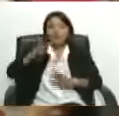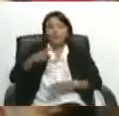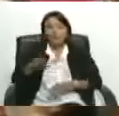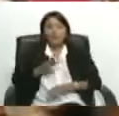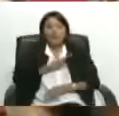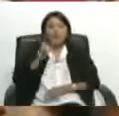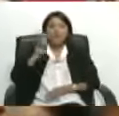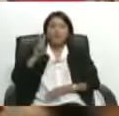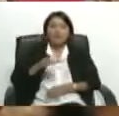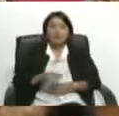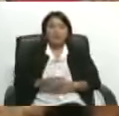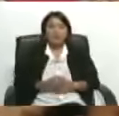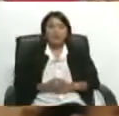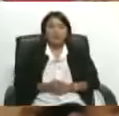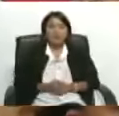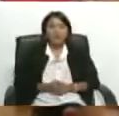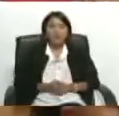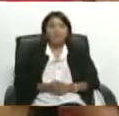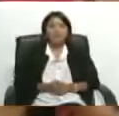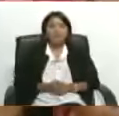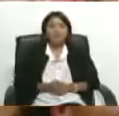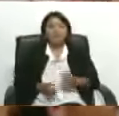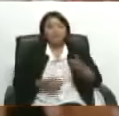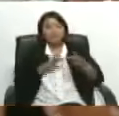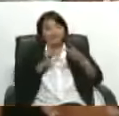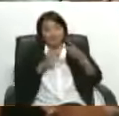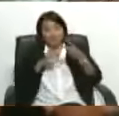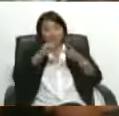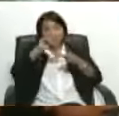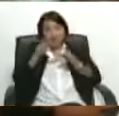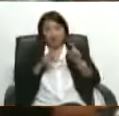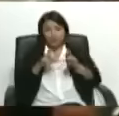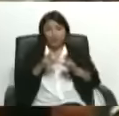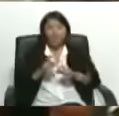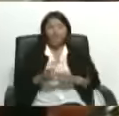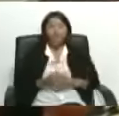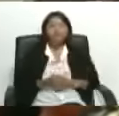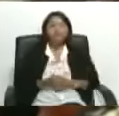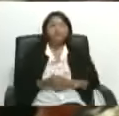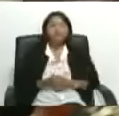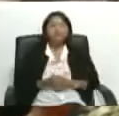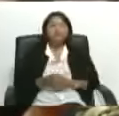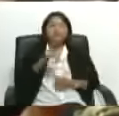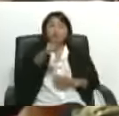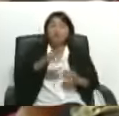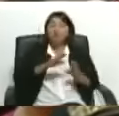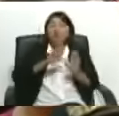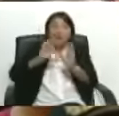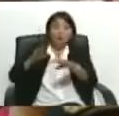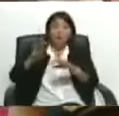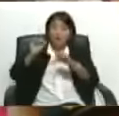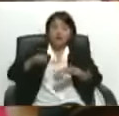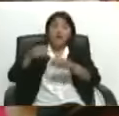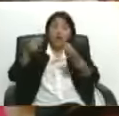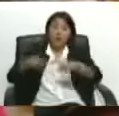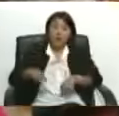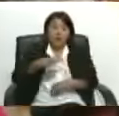lo que se va a hacer en la Guayana Esequiba. Dos, ¿apoya usted el acuerdo de Ginebra de